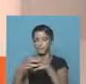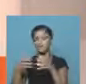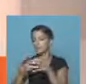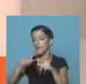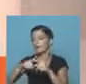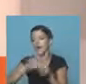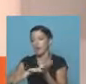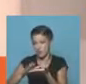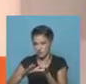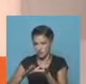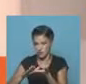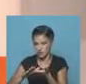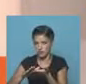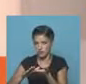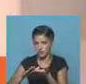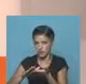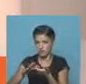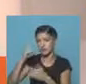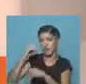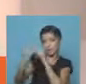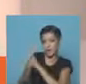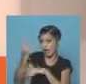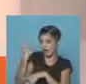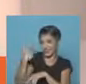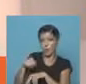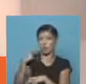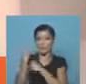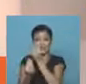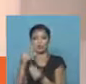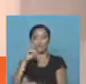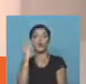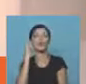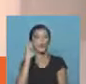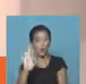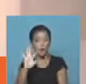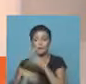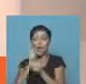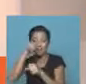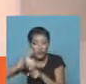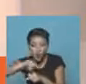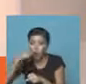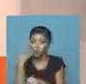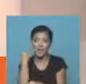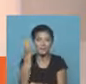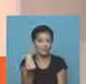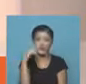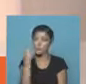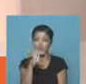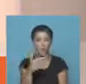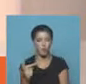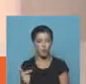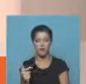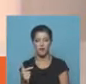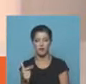nuevo, surgió en ese momento. Evidentemente, hasta el día de hoy no tienen otro candidato de peso como para